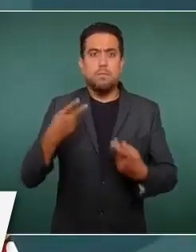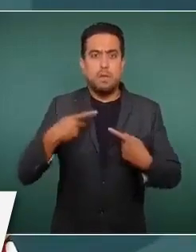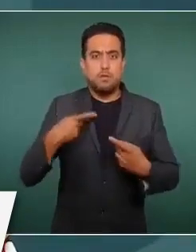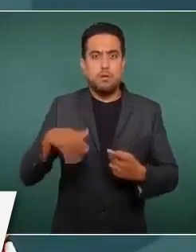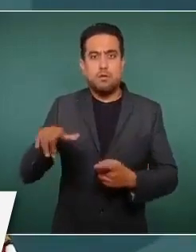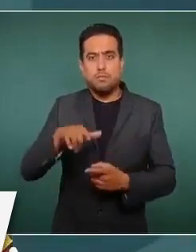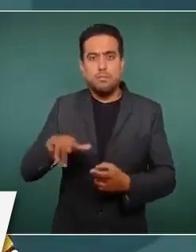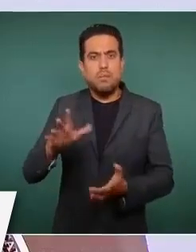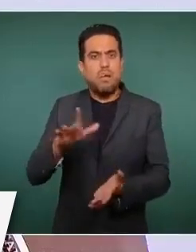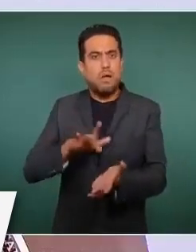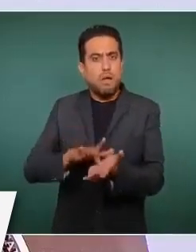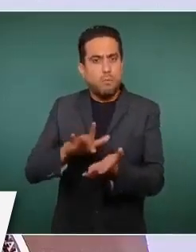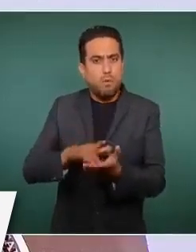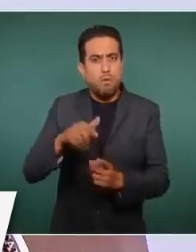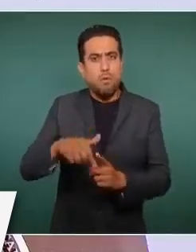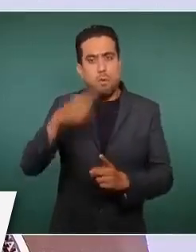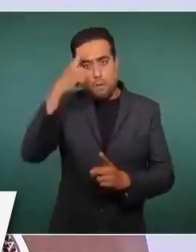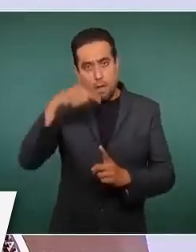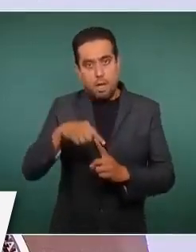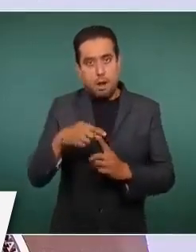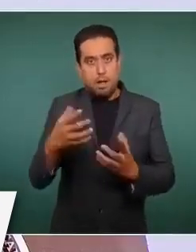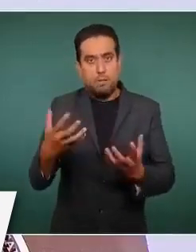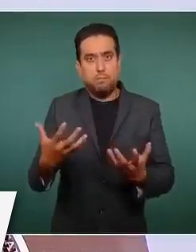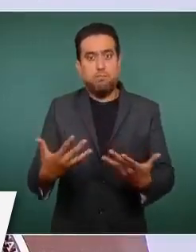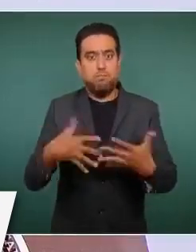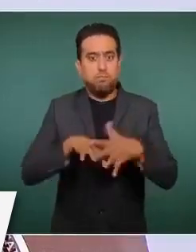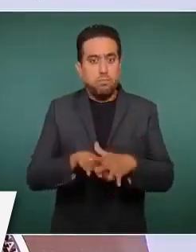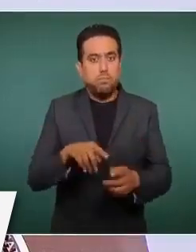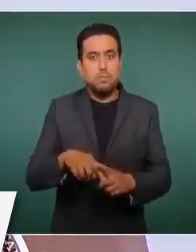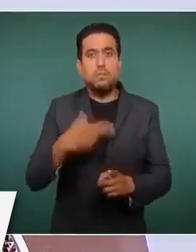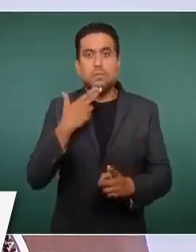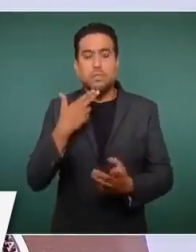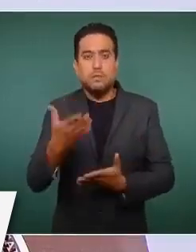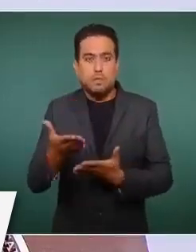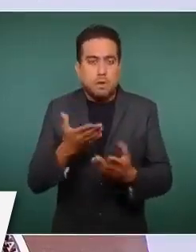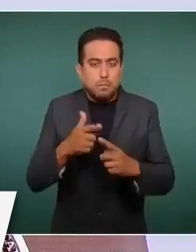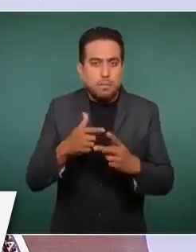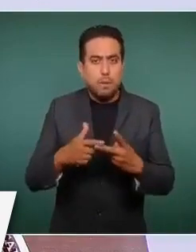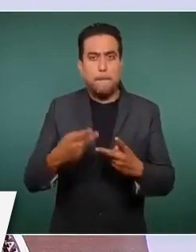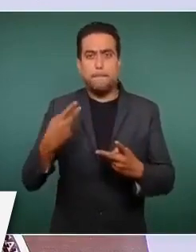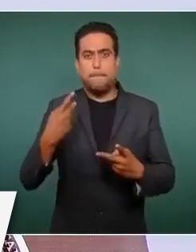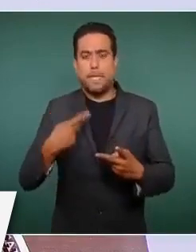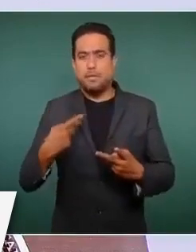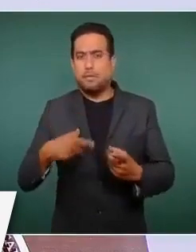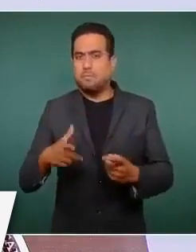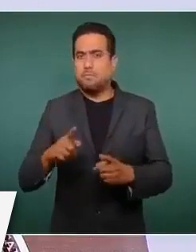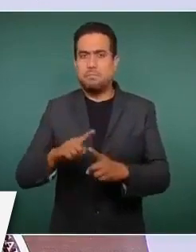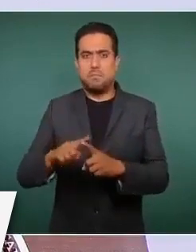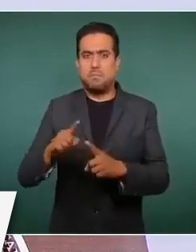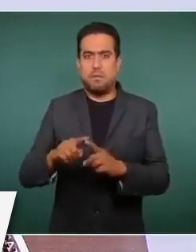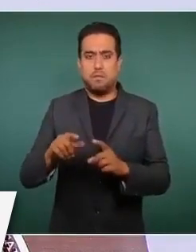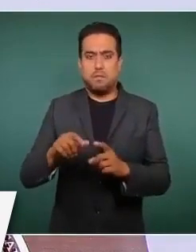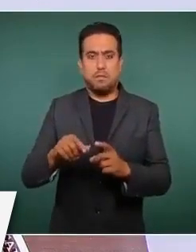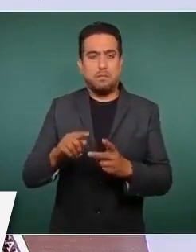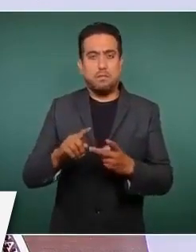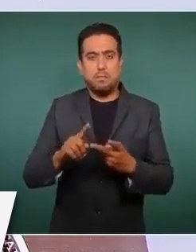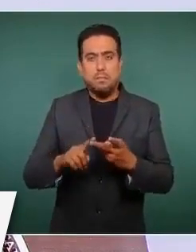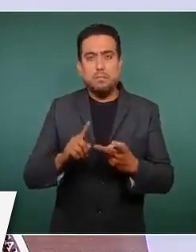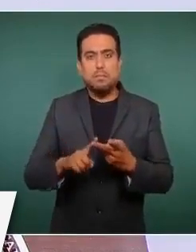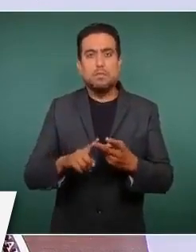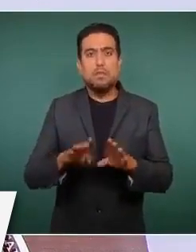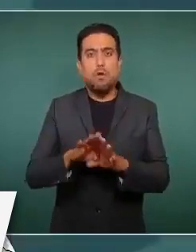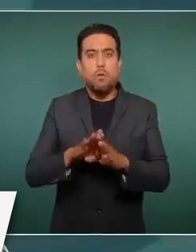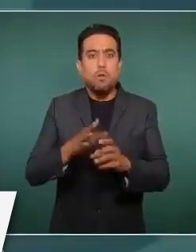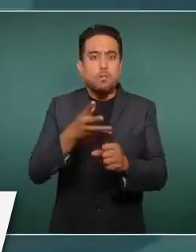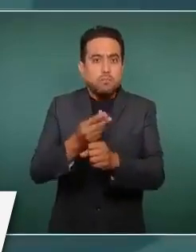que despliega. Aquí hay gente de los servicios, el personal que atiende la parte de